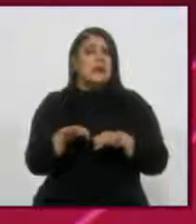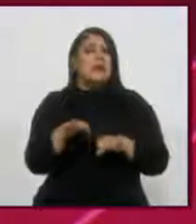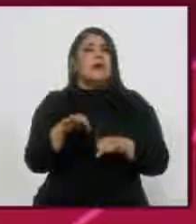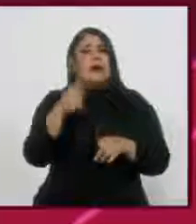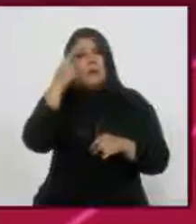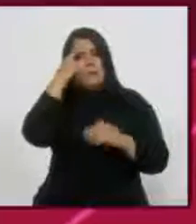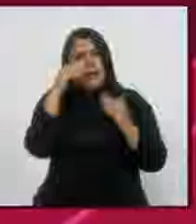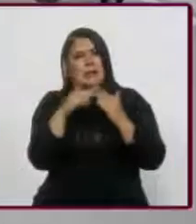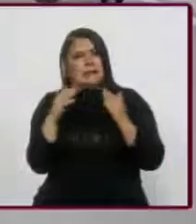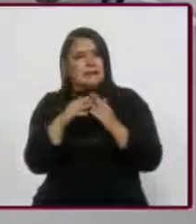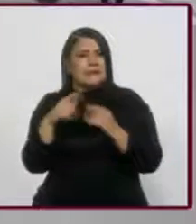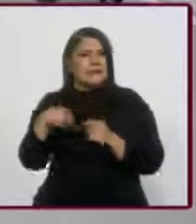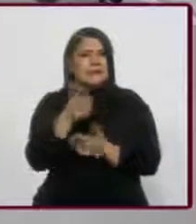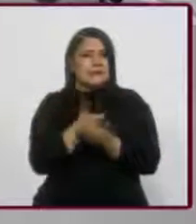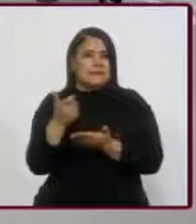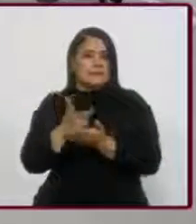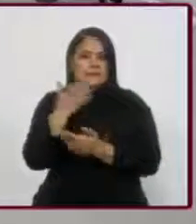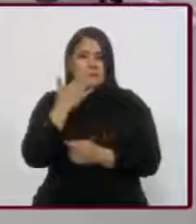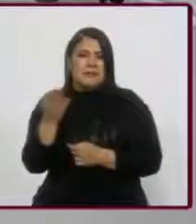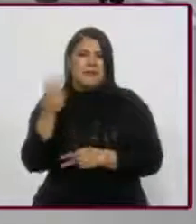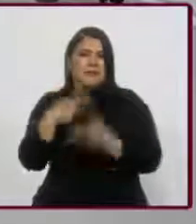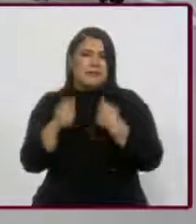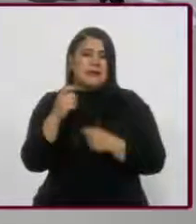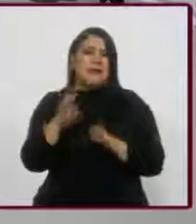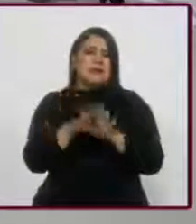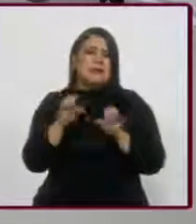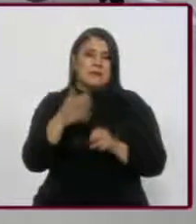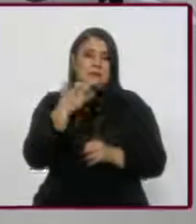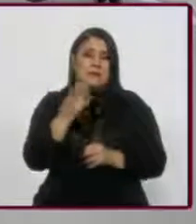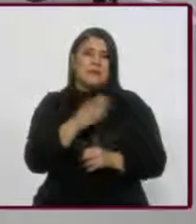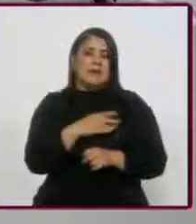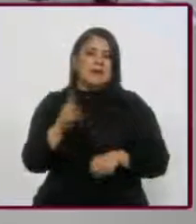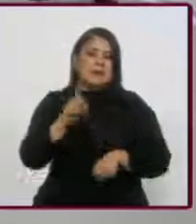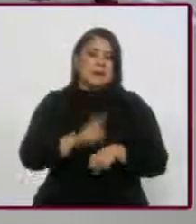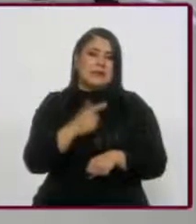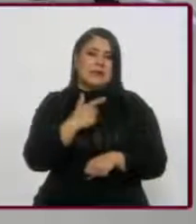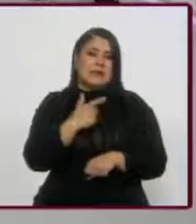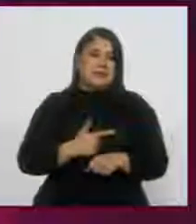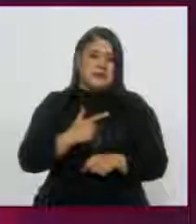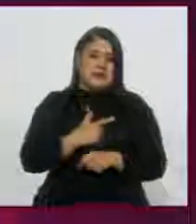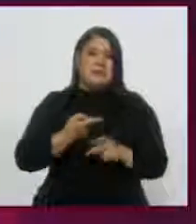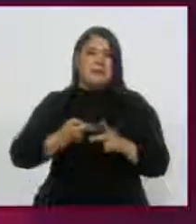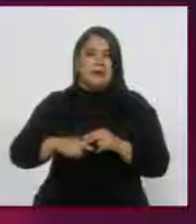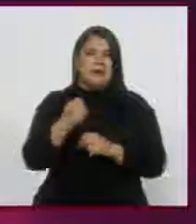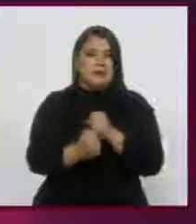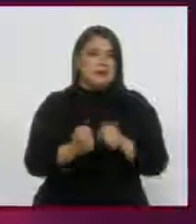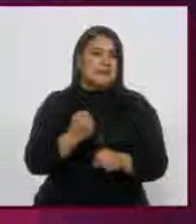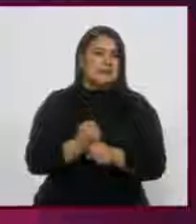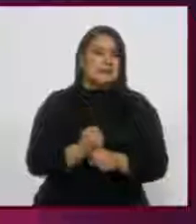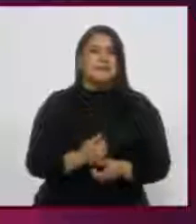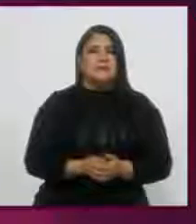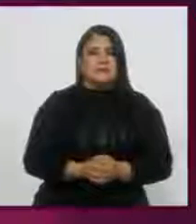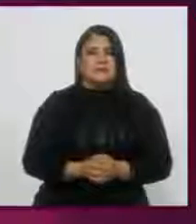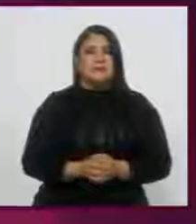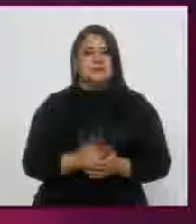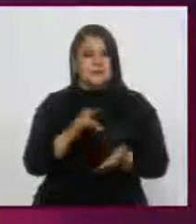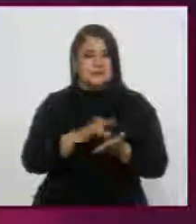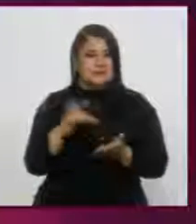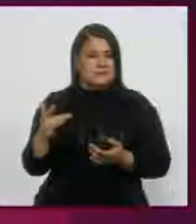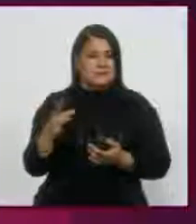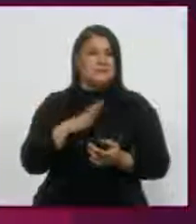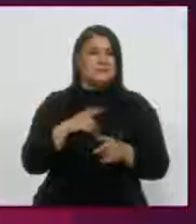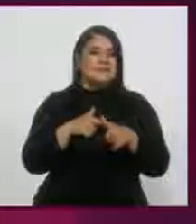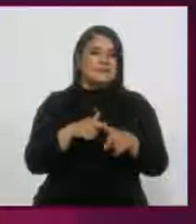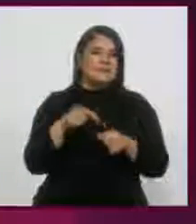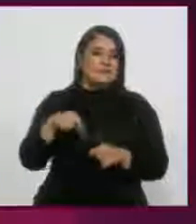remunerado. Bienvenido, ¿cómo estás? ¿Cómo están? Muy buen día. Hola, buen día, qué gusto. Pues empezando el año. Empezando el año y gracias por seguir